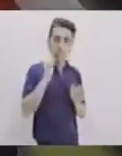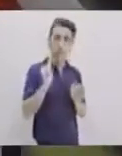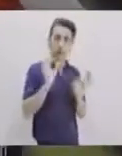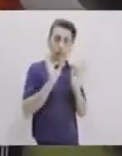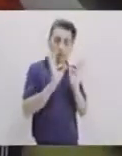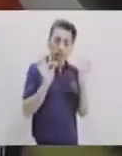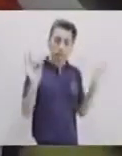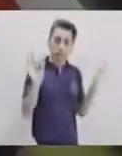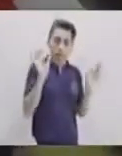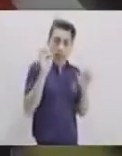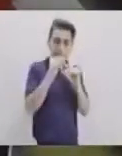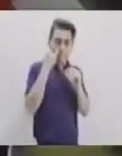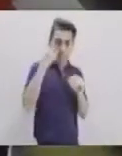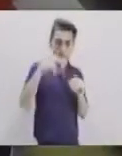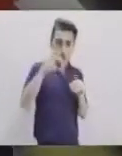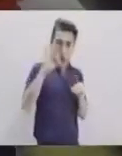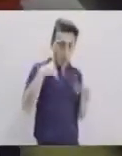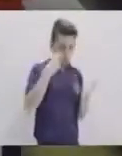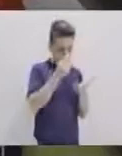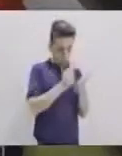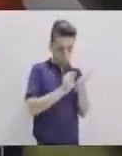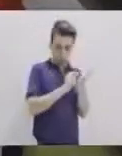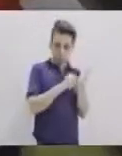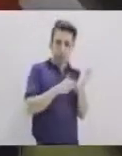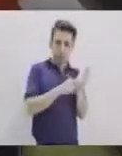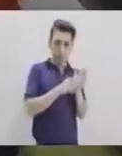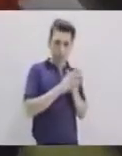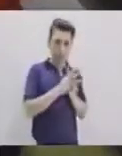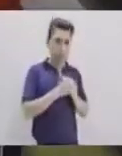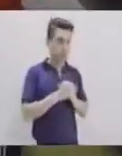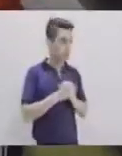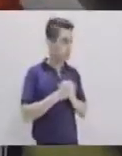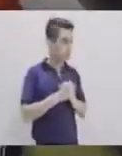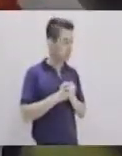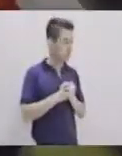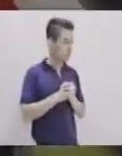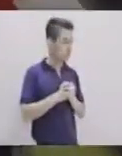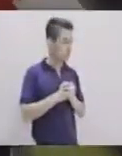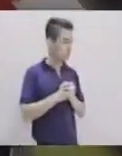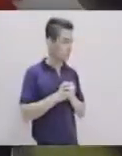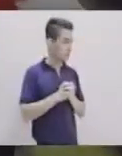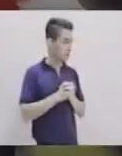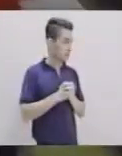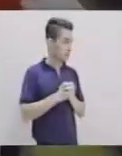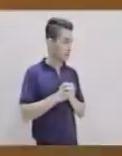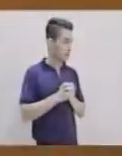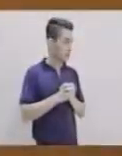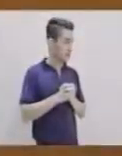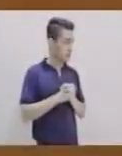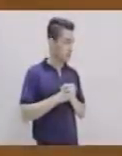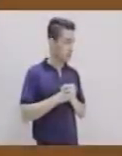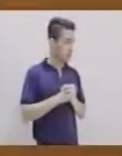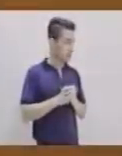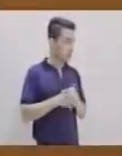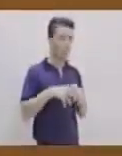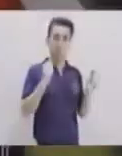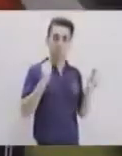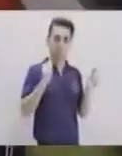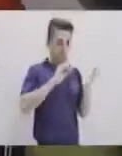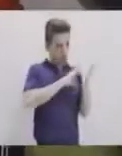fino nuestro trabajo, ¿verdad? Muy bien. Bueno, vamos a hacer todo el